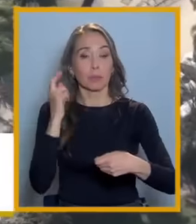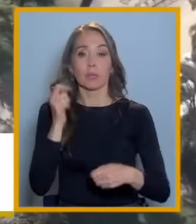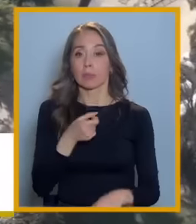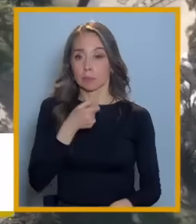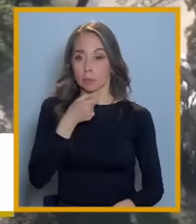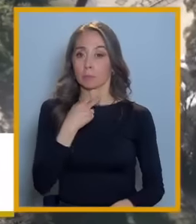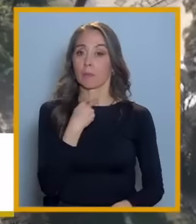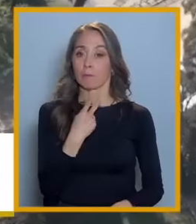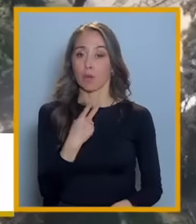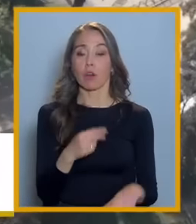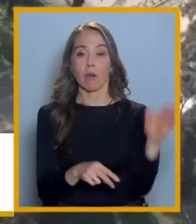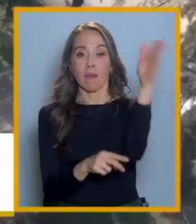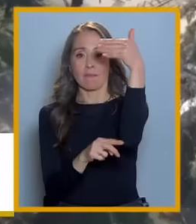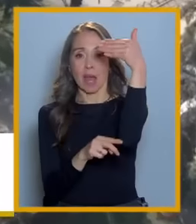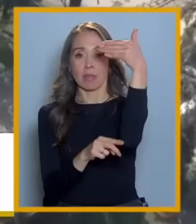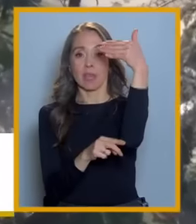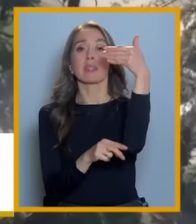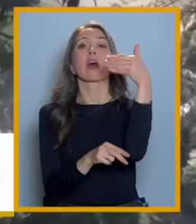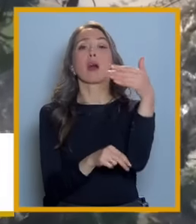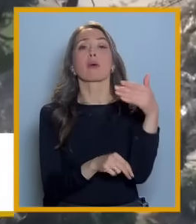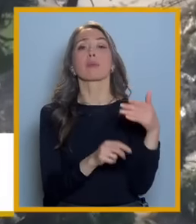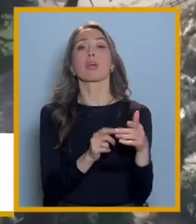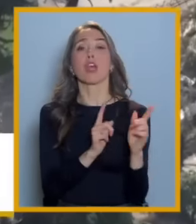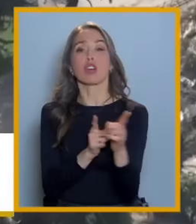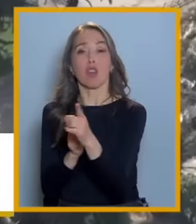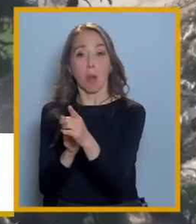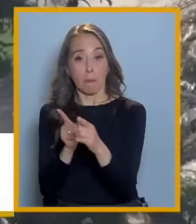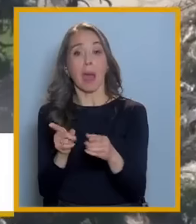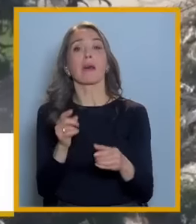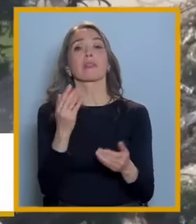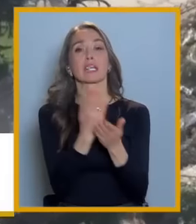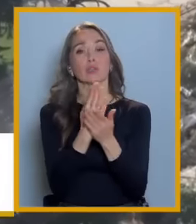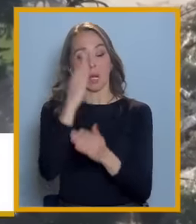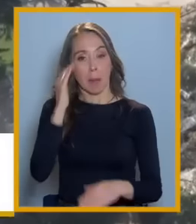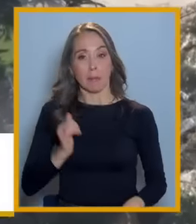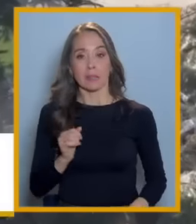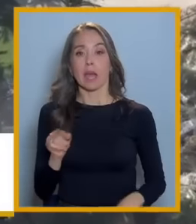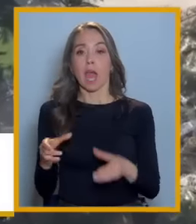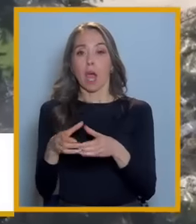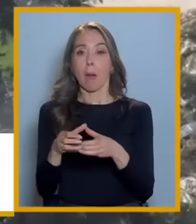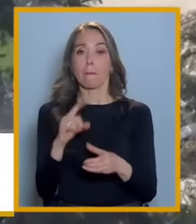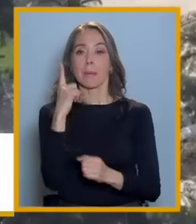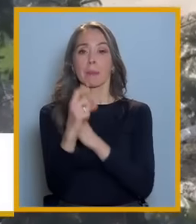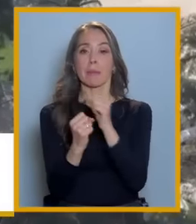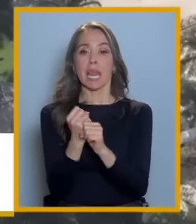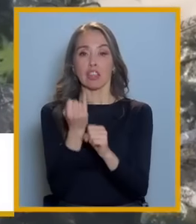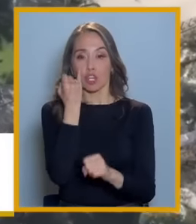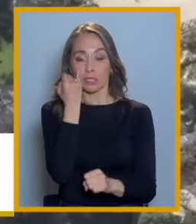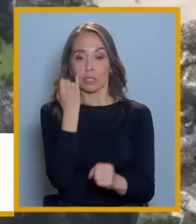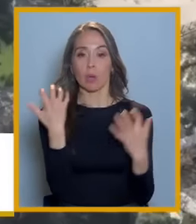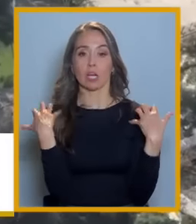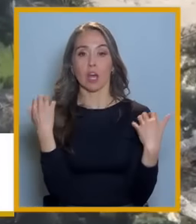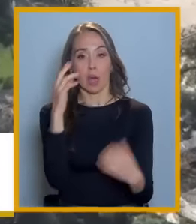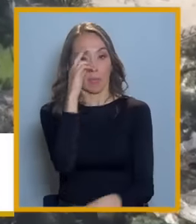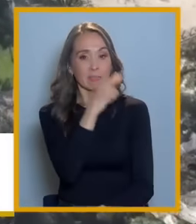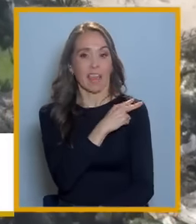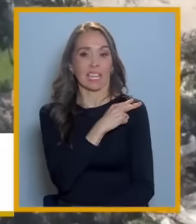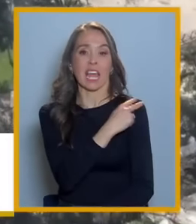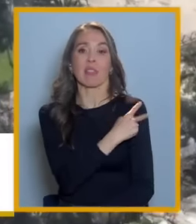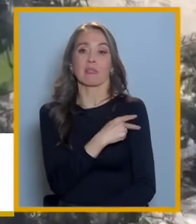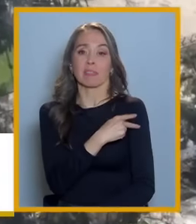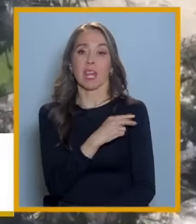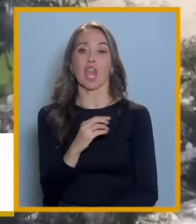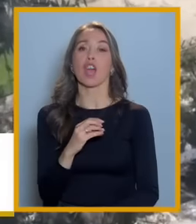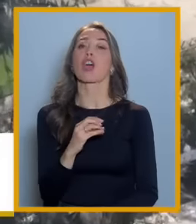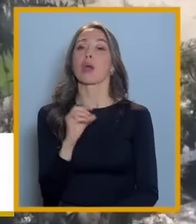Ante el estandarte de combate de la Escuela Militar, jura el batallón de alumnos de primer año del instituto, al mando del teniente coronel Jaime